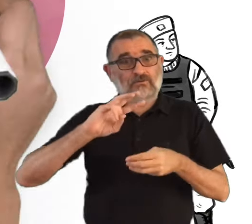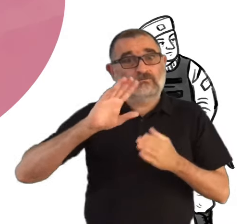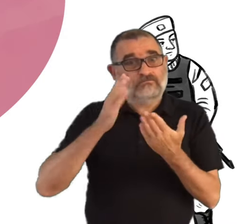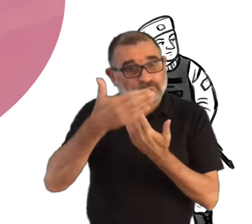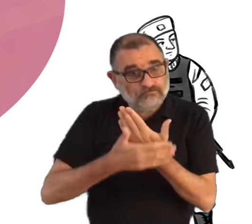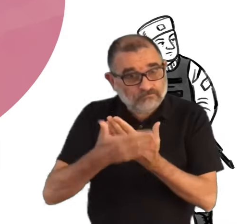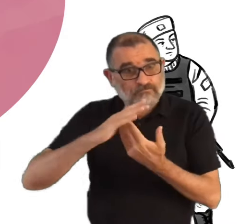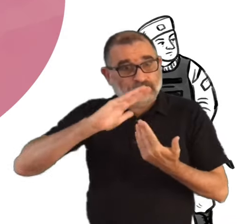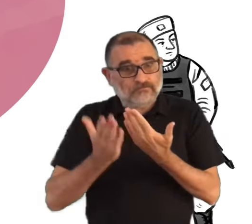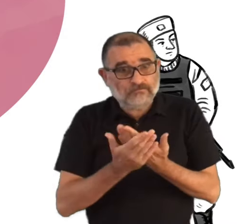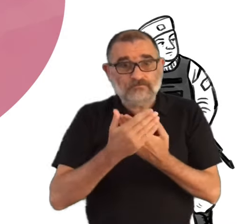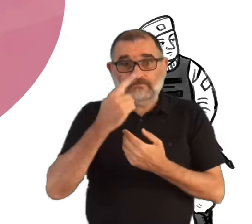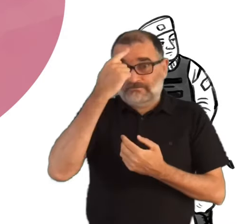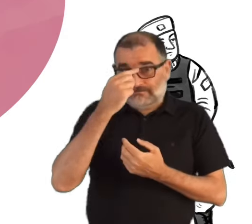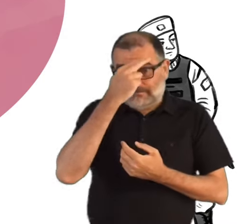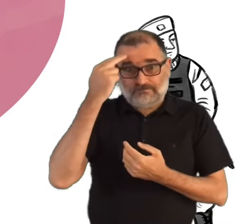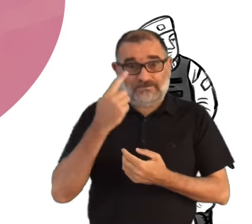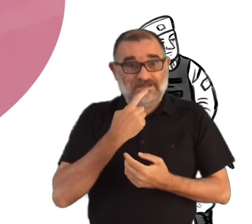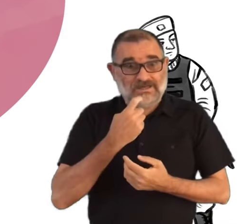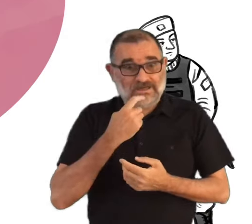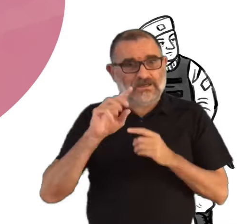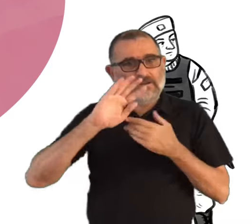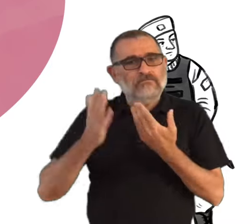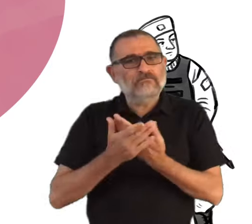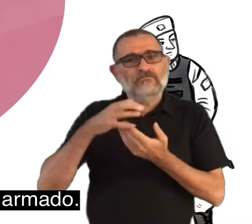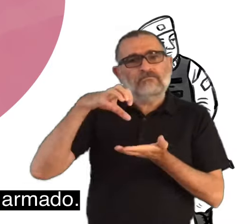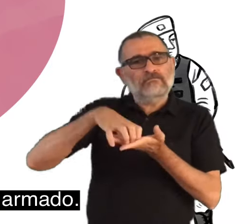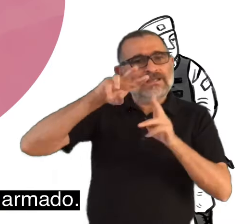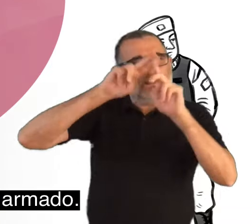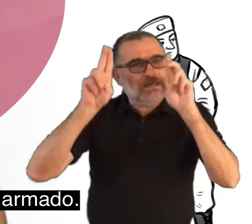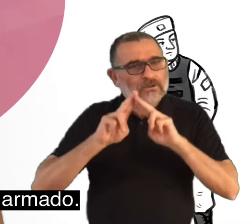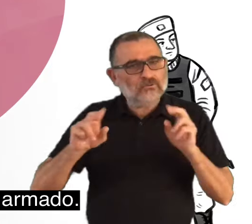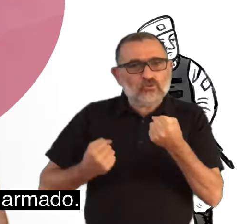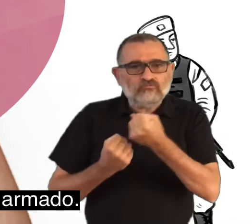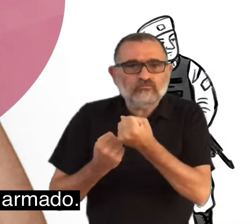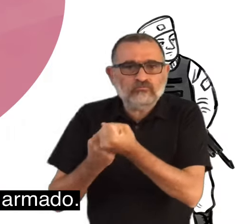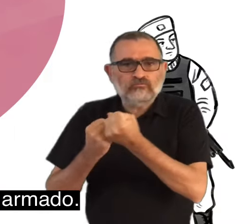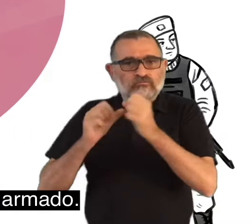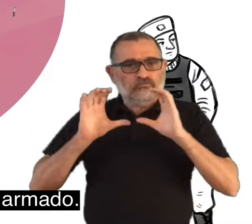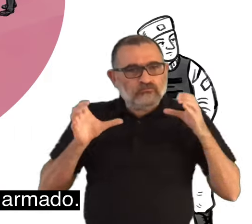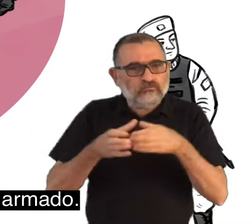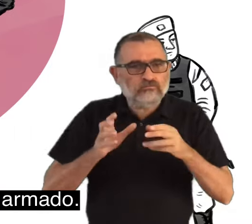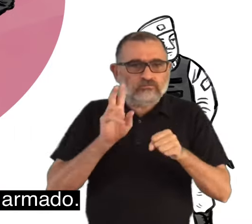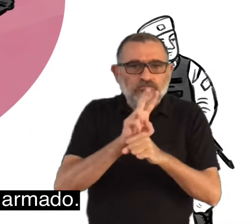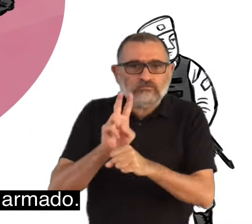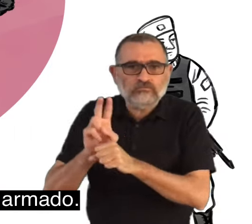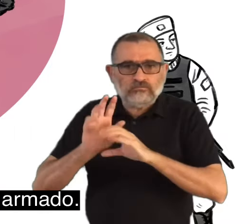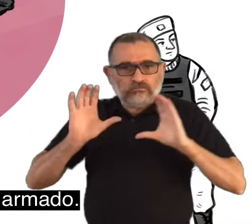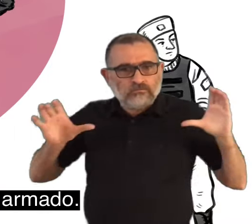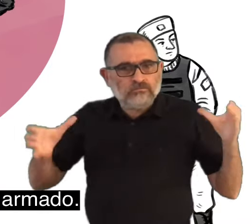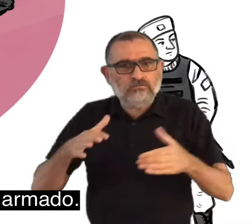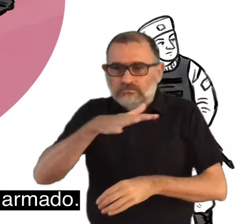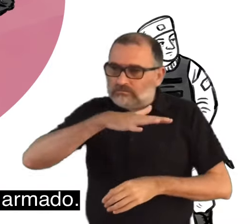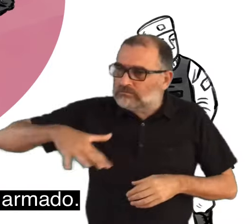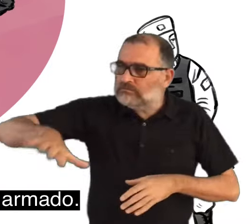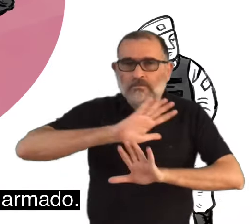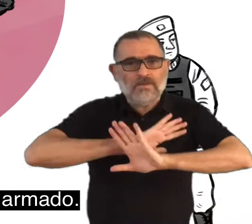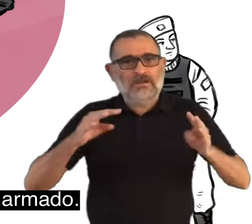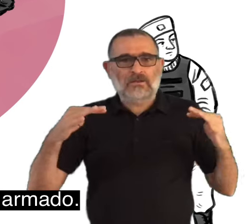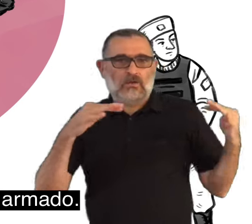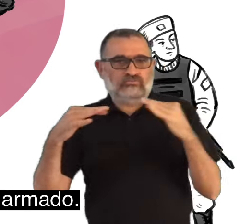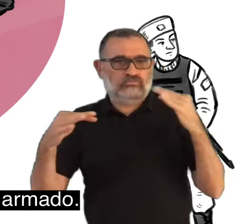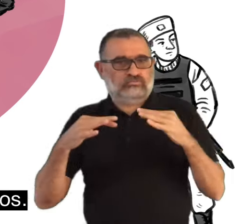reconoce el cristal rojo como emblema adicional. El derecho internacional consuetudinario complementa los tratados para todo tipo